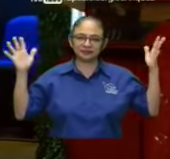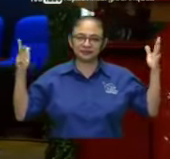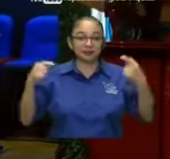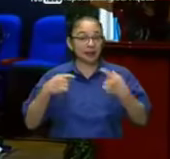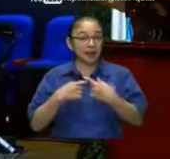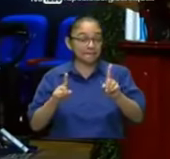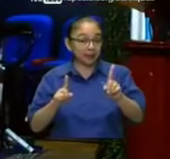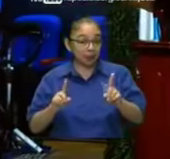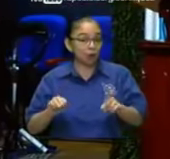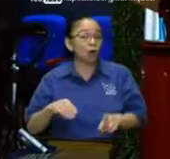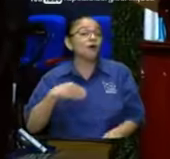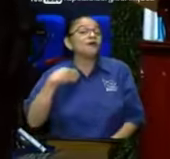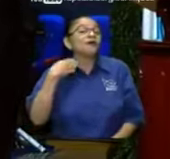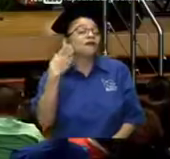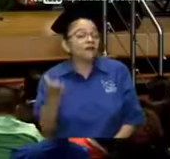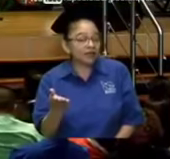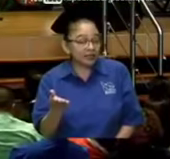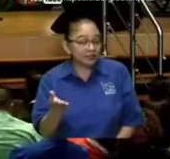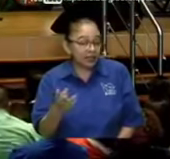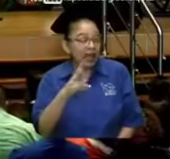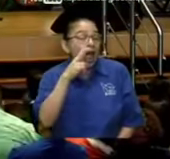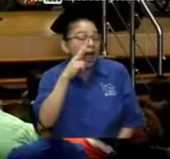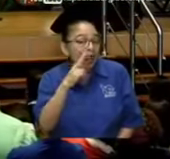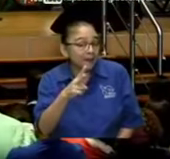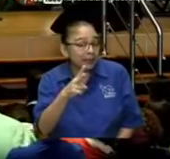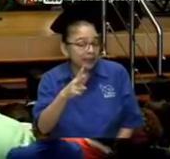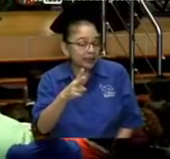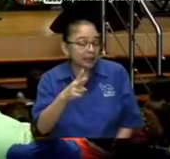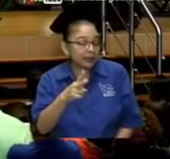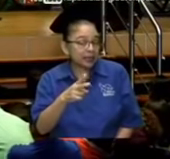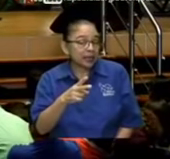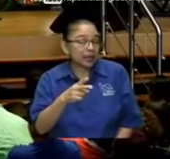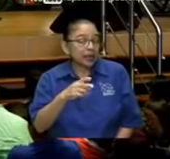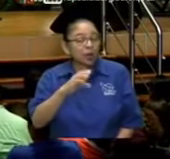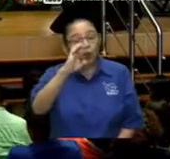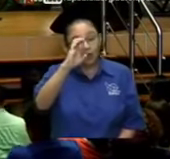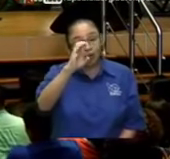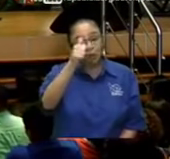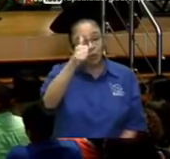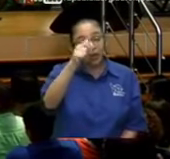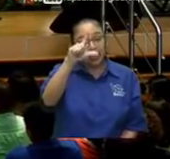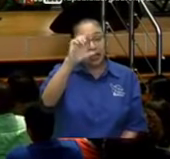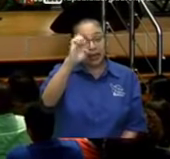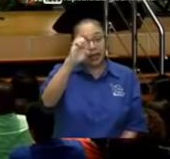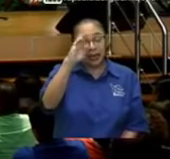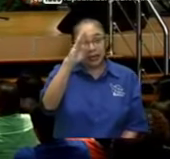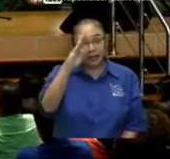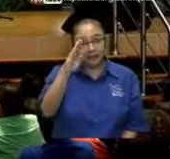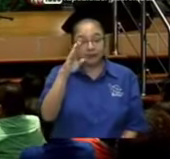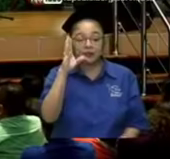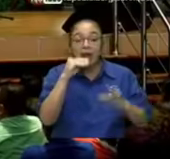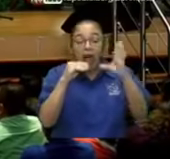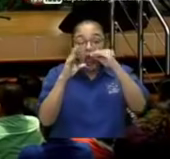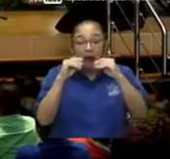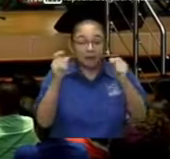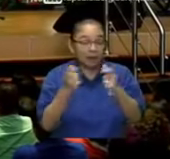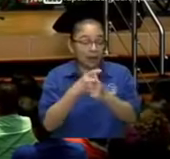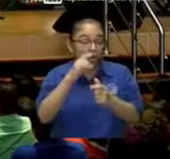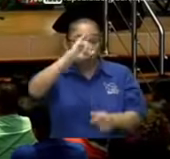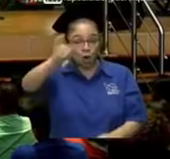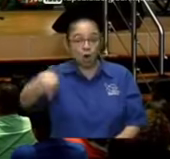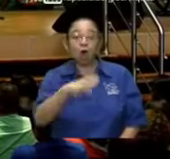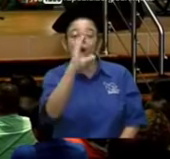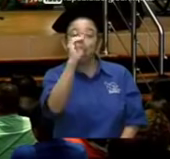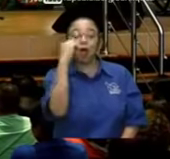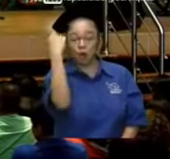Pero fíjese que cuando uno ve, cuando él le habla a Josué, Caleb le habla a Caleb, le dice, yo aún tengo las mismas fuerzas que